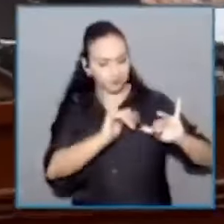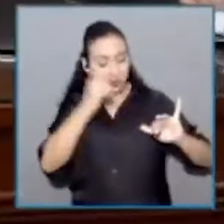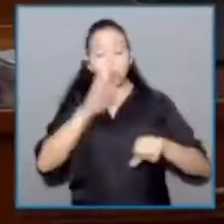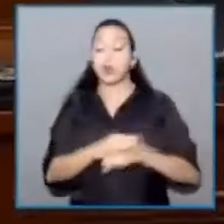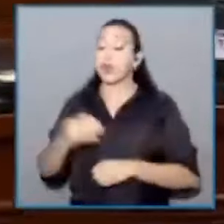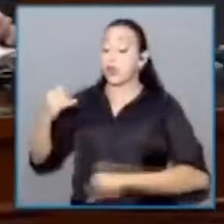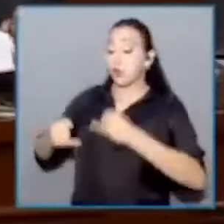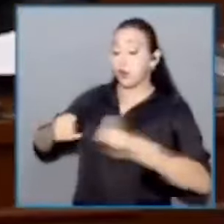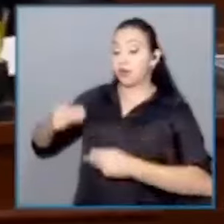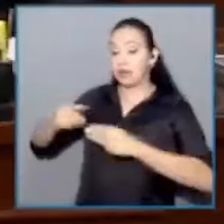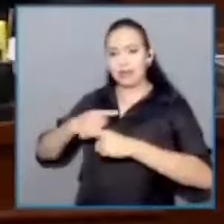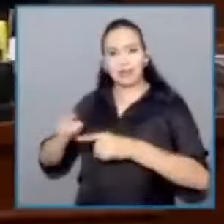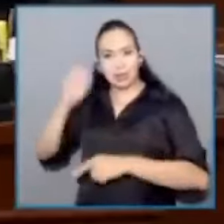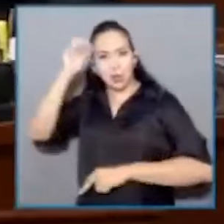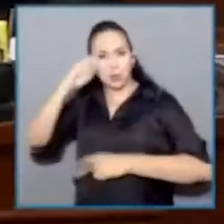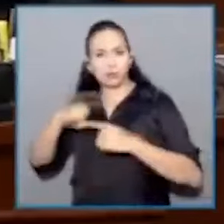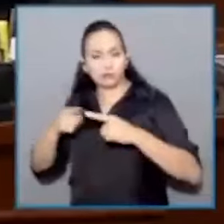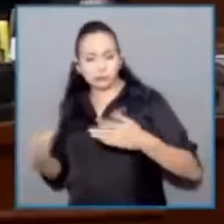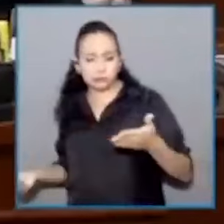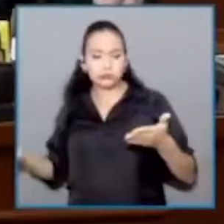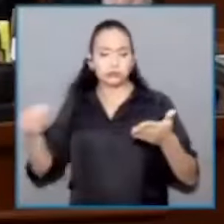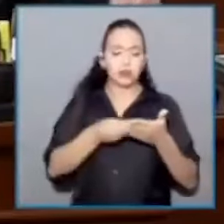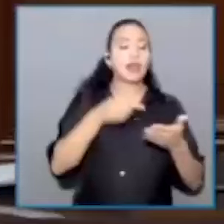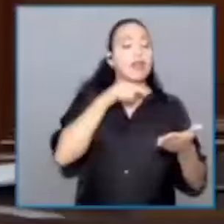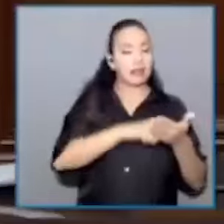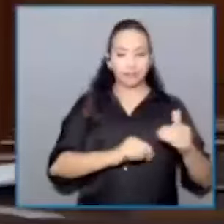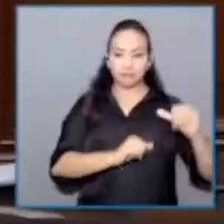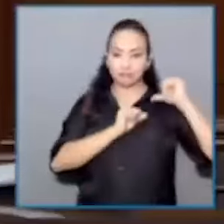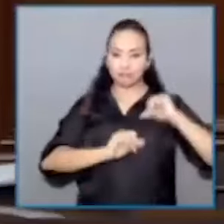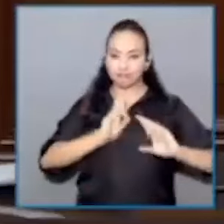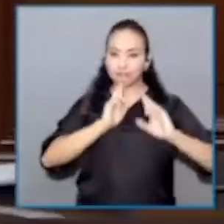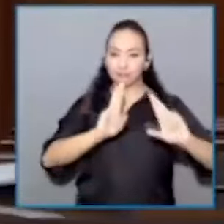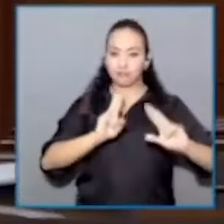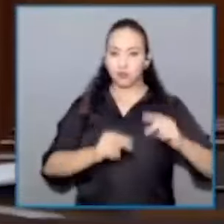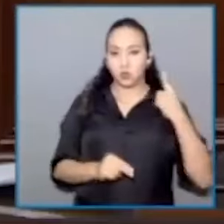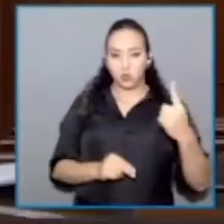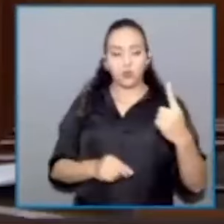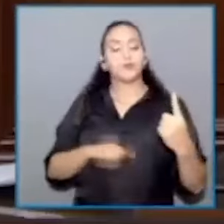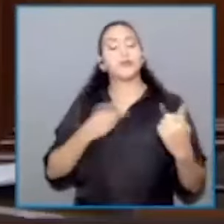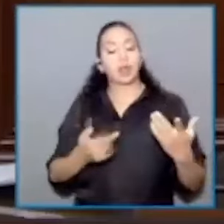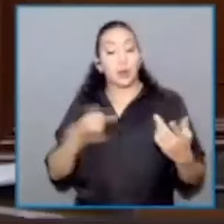de justicia federal. Subrayaron que esta decisión no prejuzga sobre el